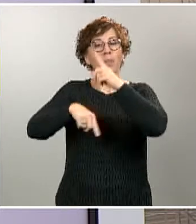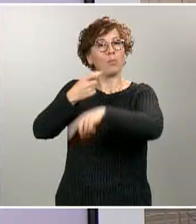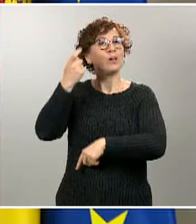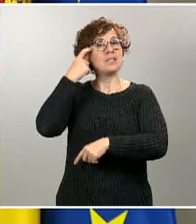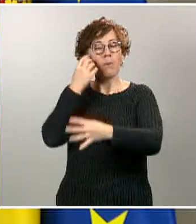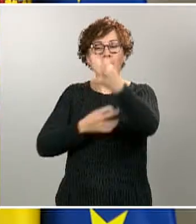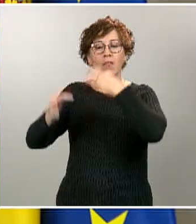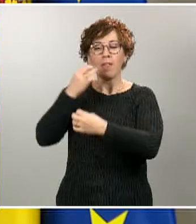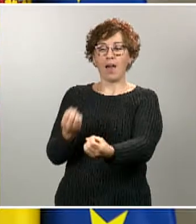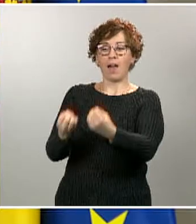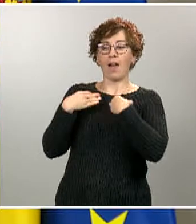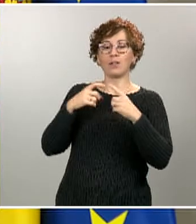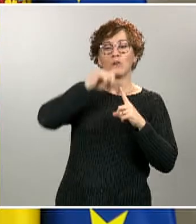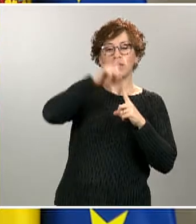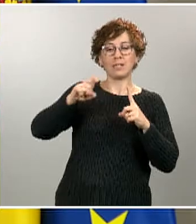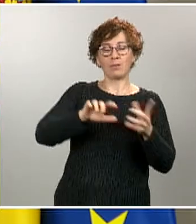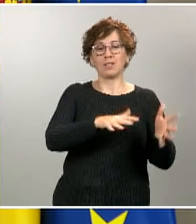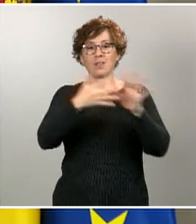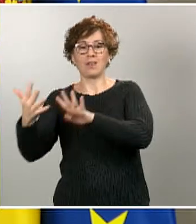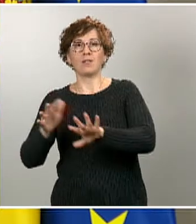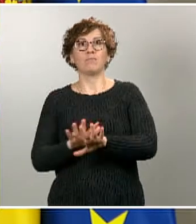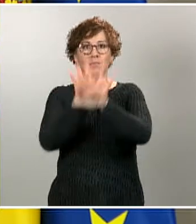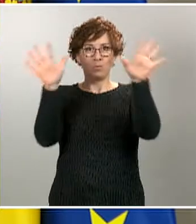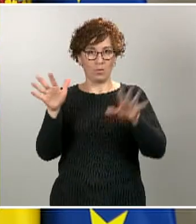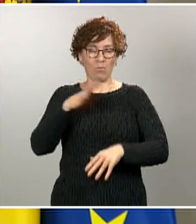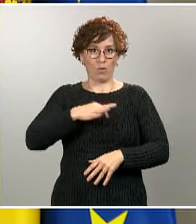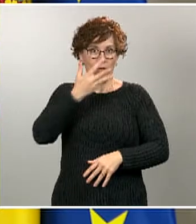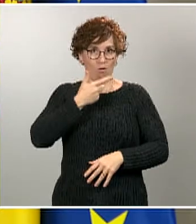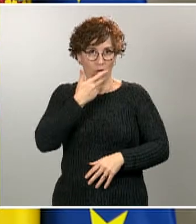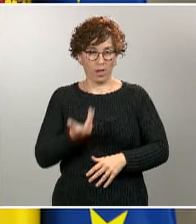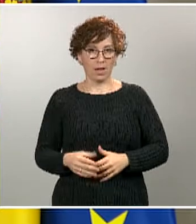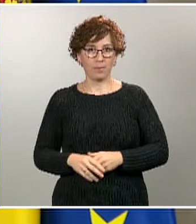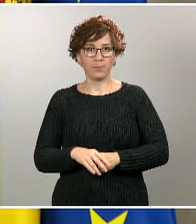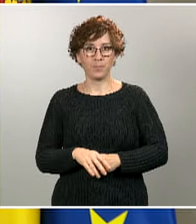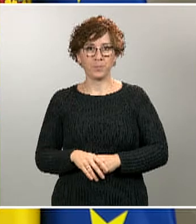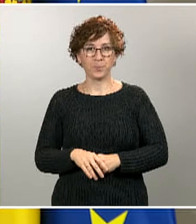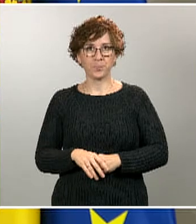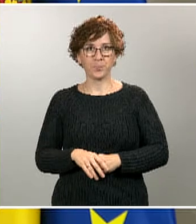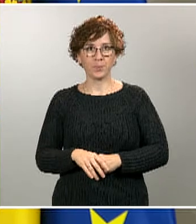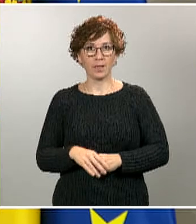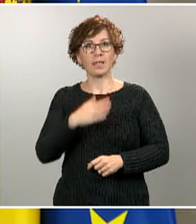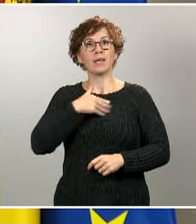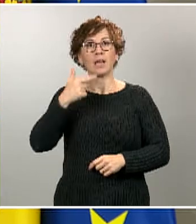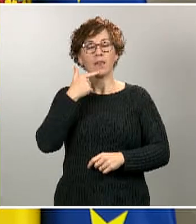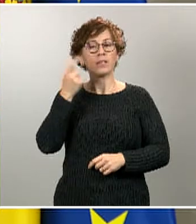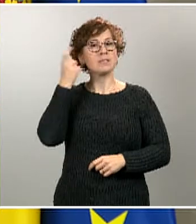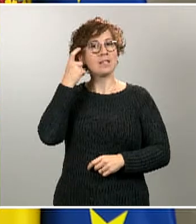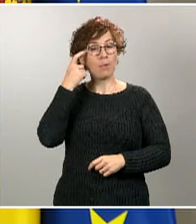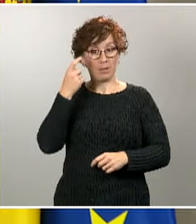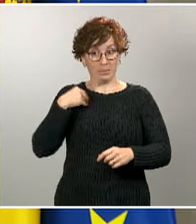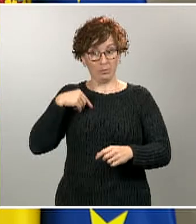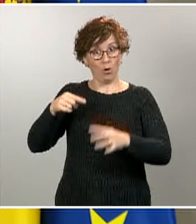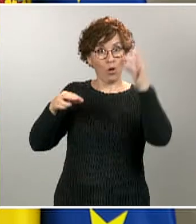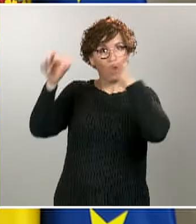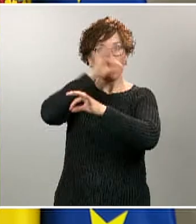su extrapolación. Este va a ser un elemento que nos va a ayudar a dimensionar el nivel de expansión de virus en España. No va a ser el único. Hay